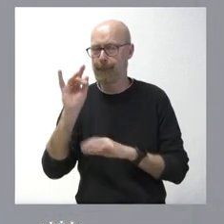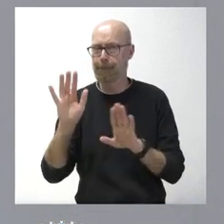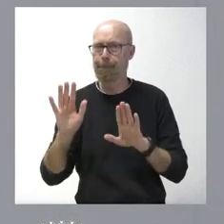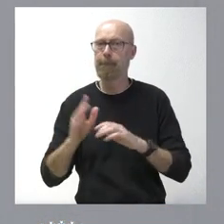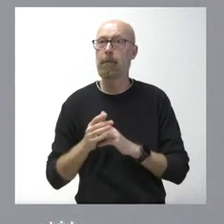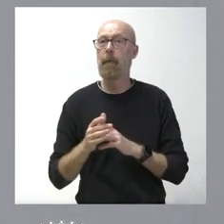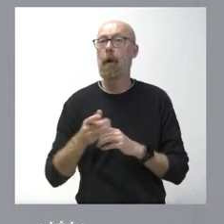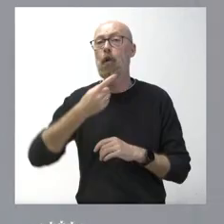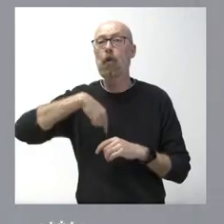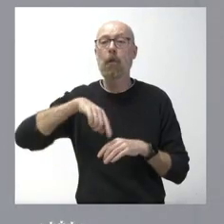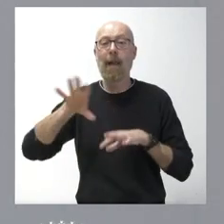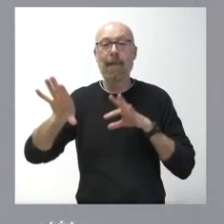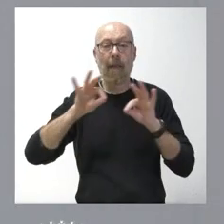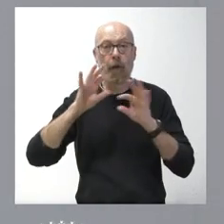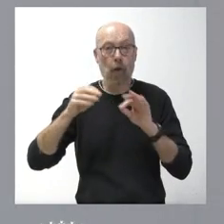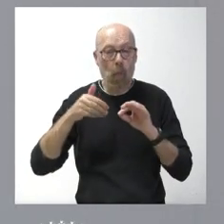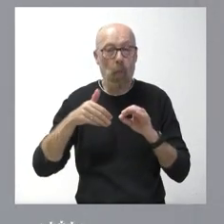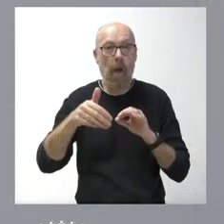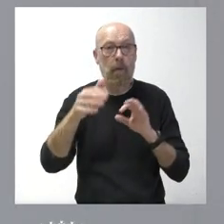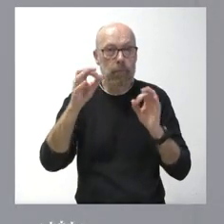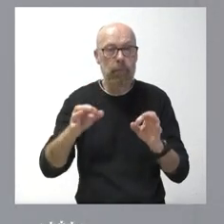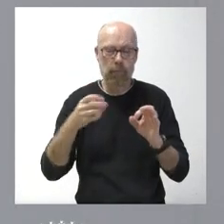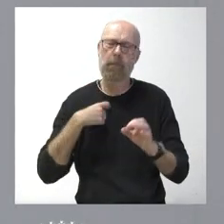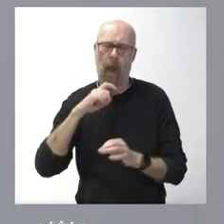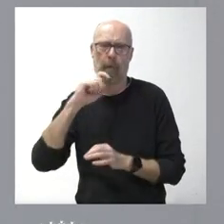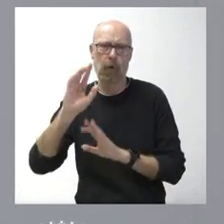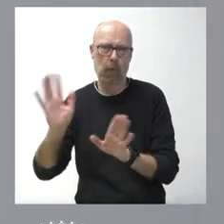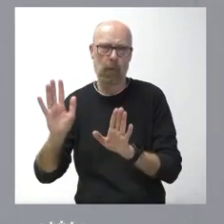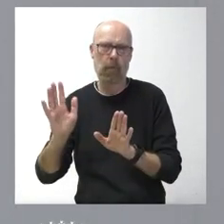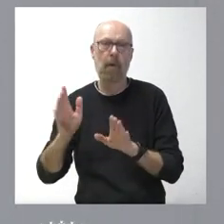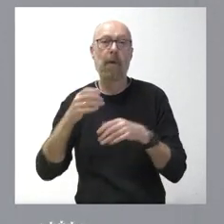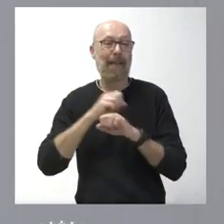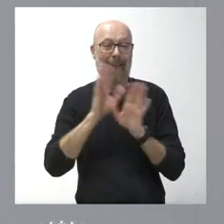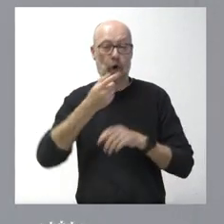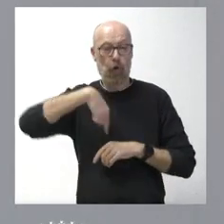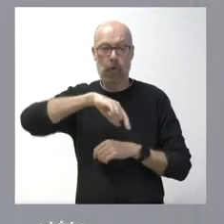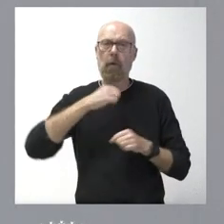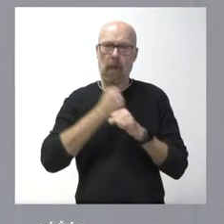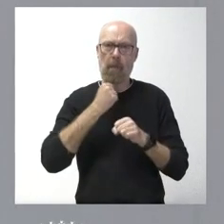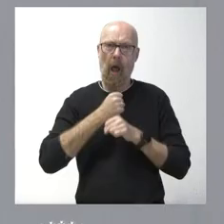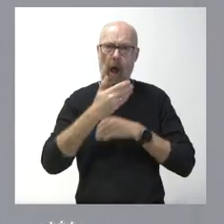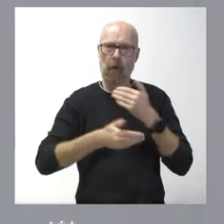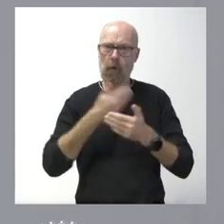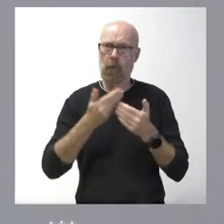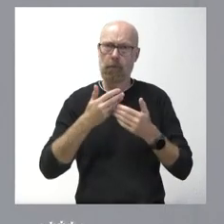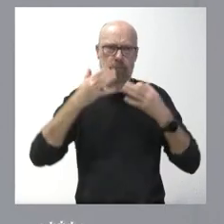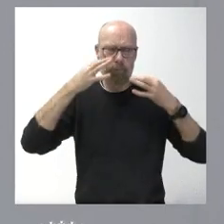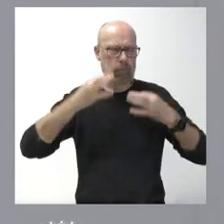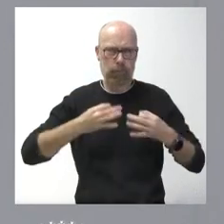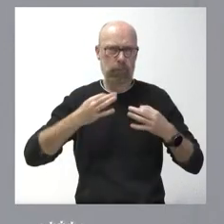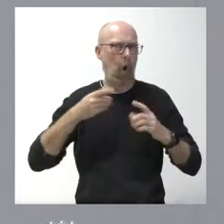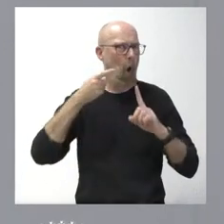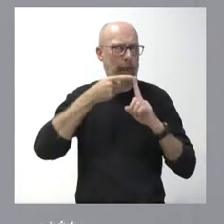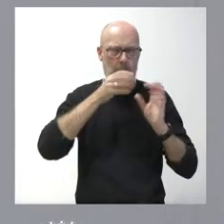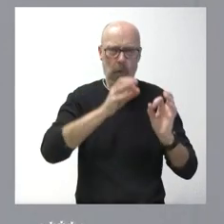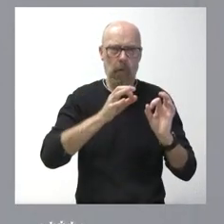tomemos decisiones al consejo de gobierno se las comunicaremos lo que está claro que nosotros estamos trabajando con firmeza Y seriedad en este objetivo tenemos ya un